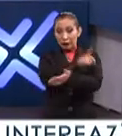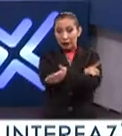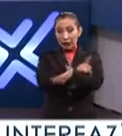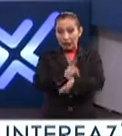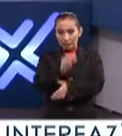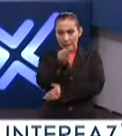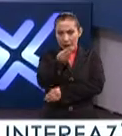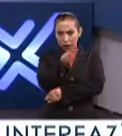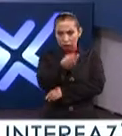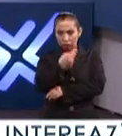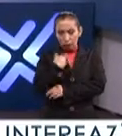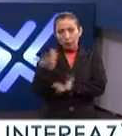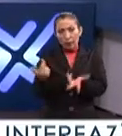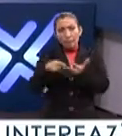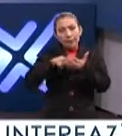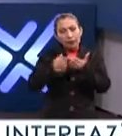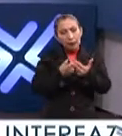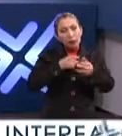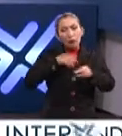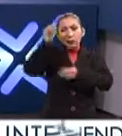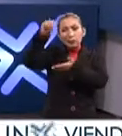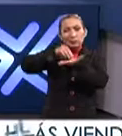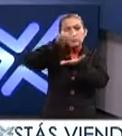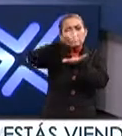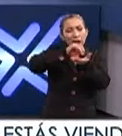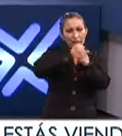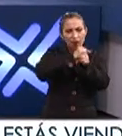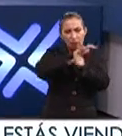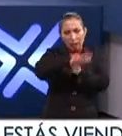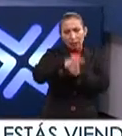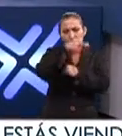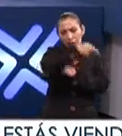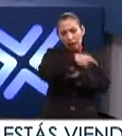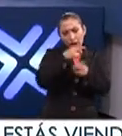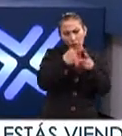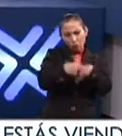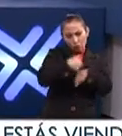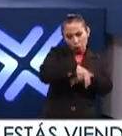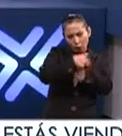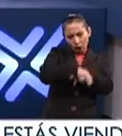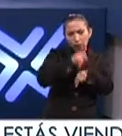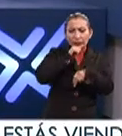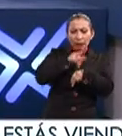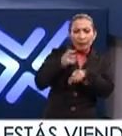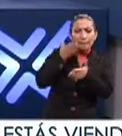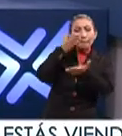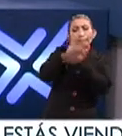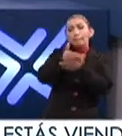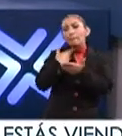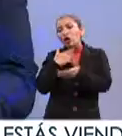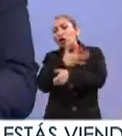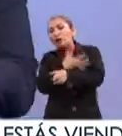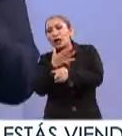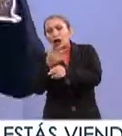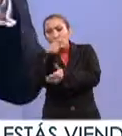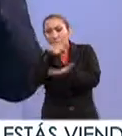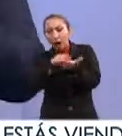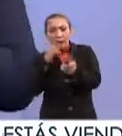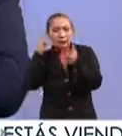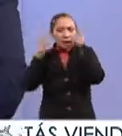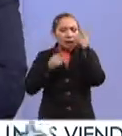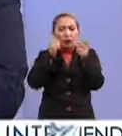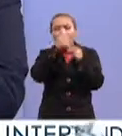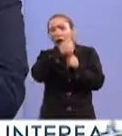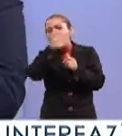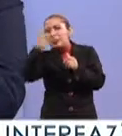mayo, nos dimos a la tarea de recabar información, tanto estadística como de manera presencial en las coordinaciones de zona, aquí visitando de